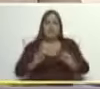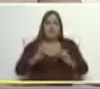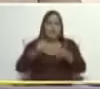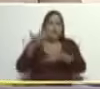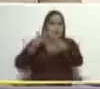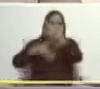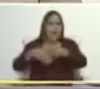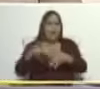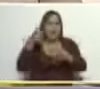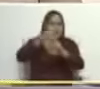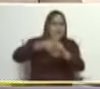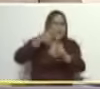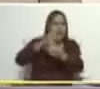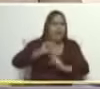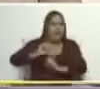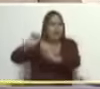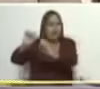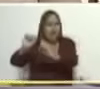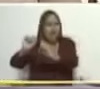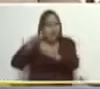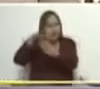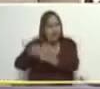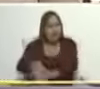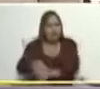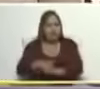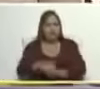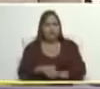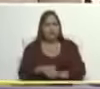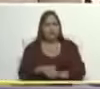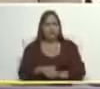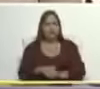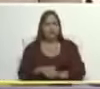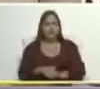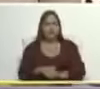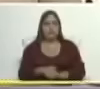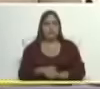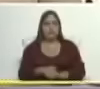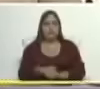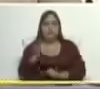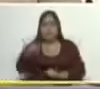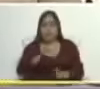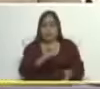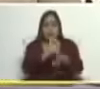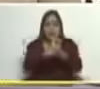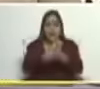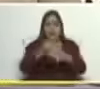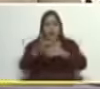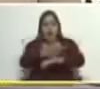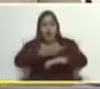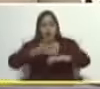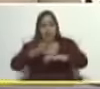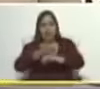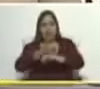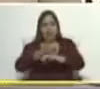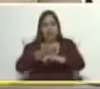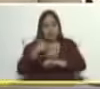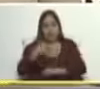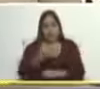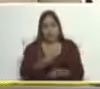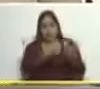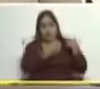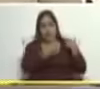en nuestra lucha contra la opresión y contra la esclavitud. El gobierno que presido